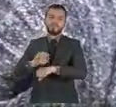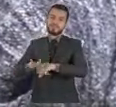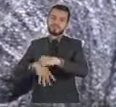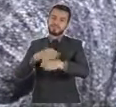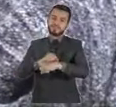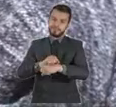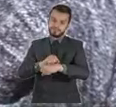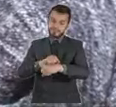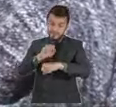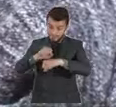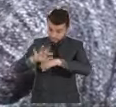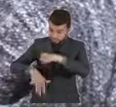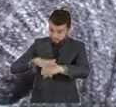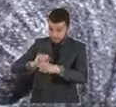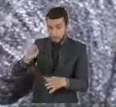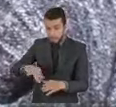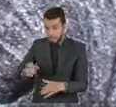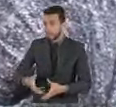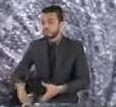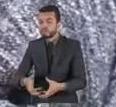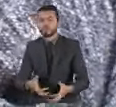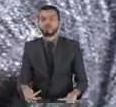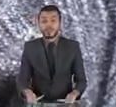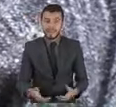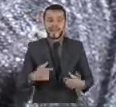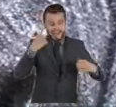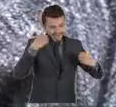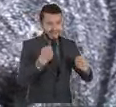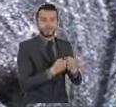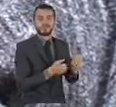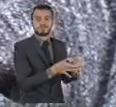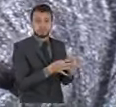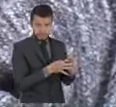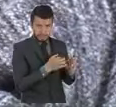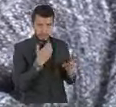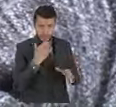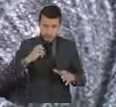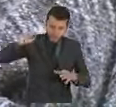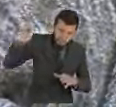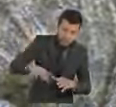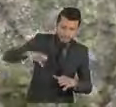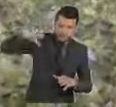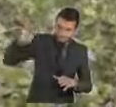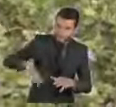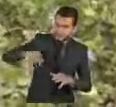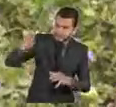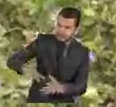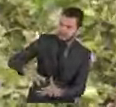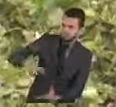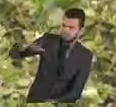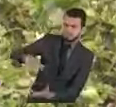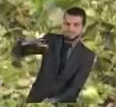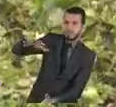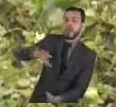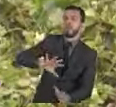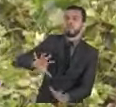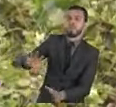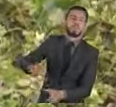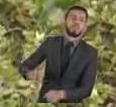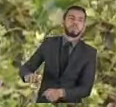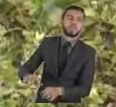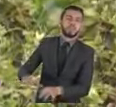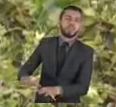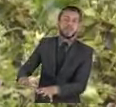uno de los pactos en los que vamos avanzando. No podemos seguir produciendo semejante cantidad de basura y sobre todo no aprovecharla,